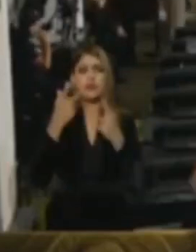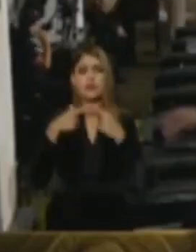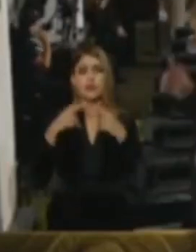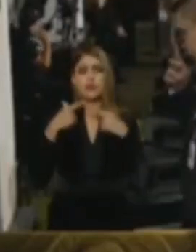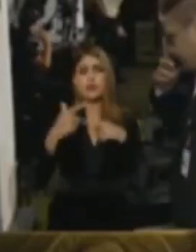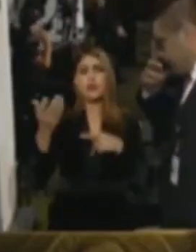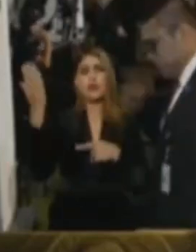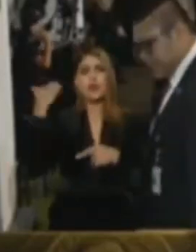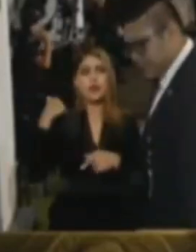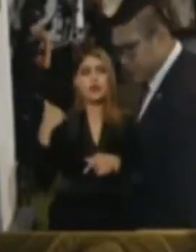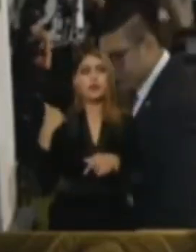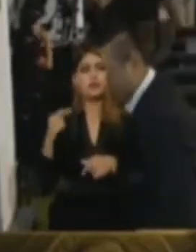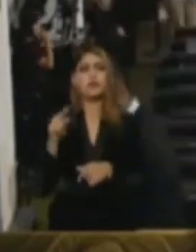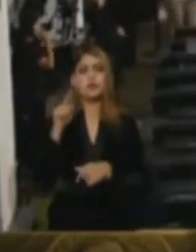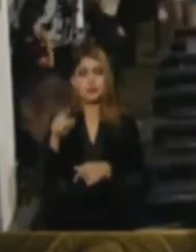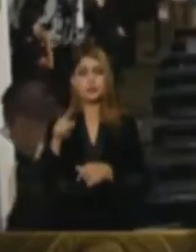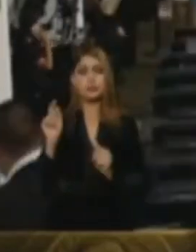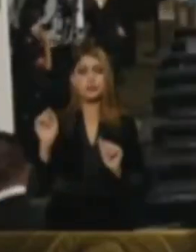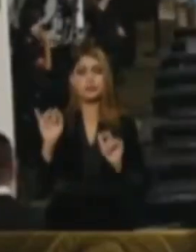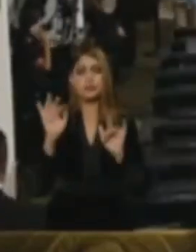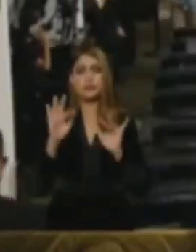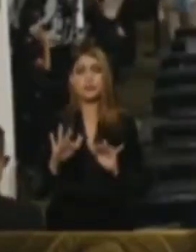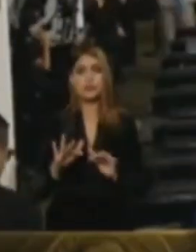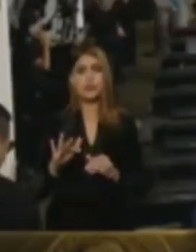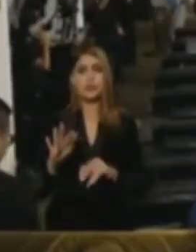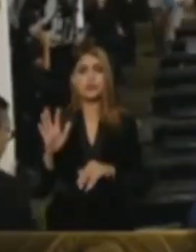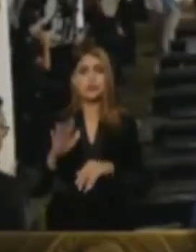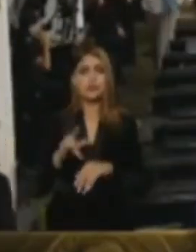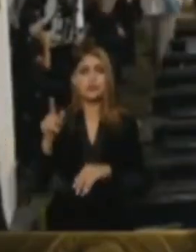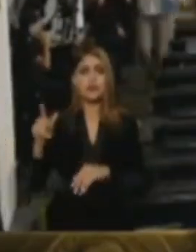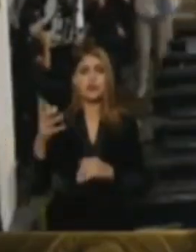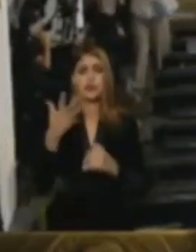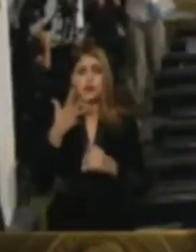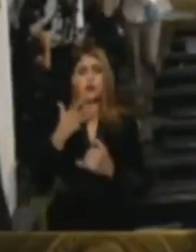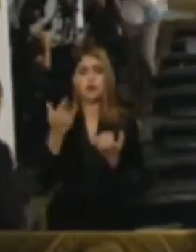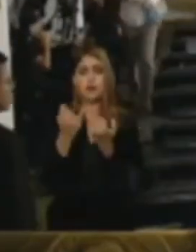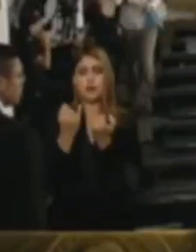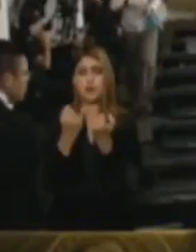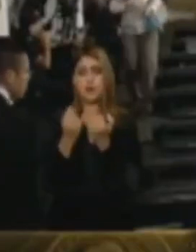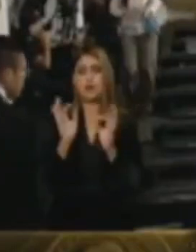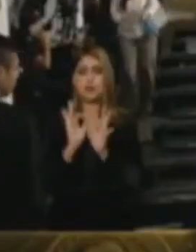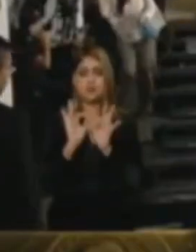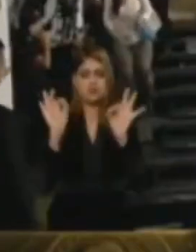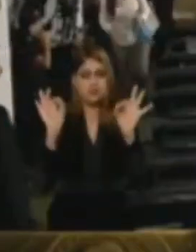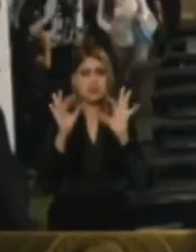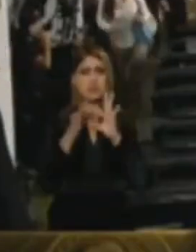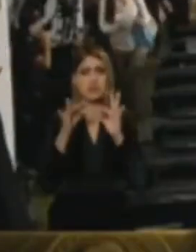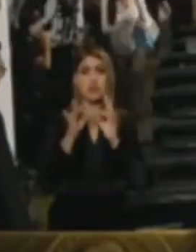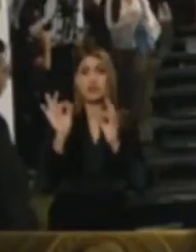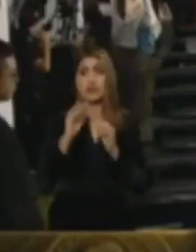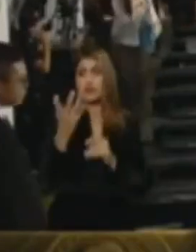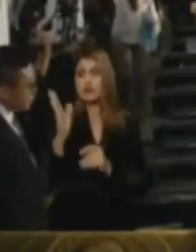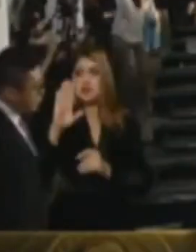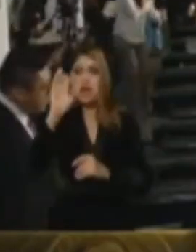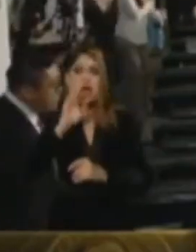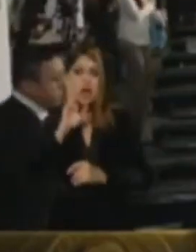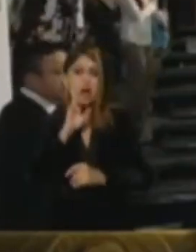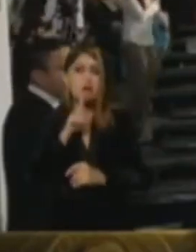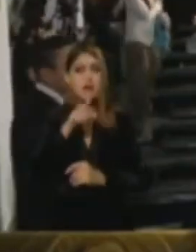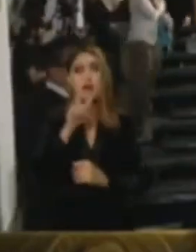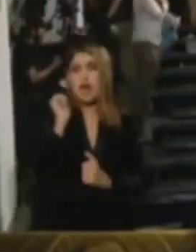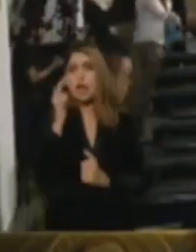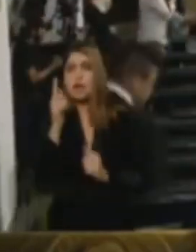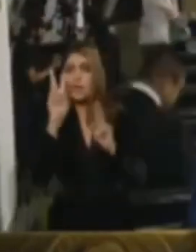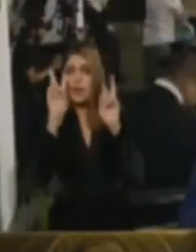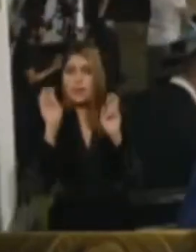que han acudido el día de hoy, por parte también del mensaje que, como ella mencionaba, tal vez esperaba un mensaje político. No,